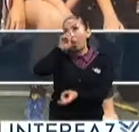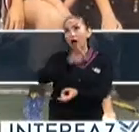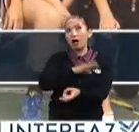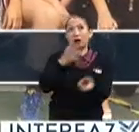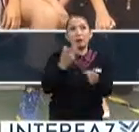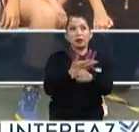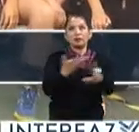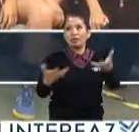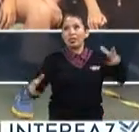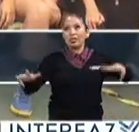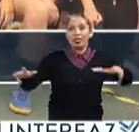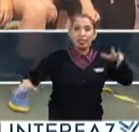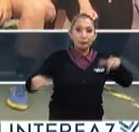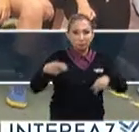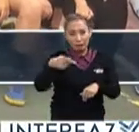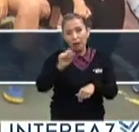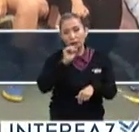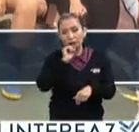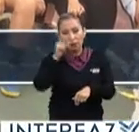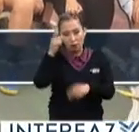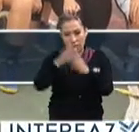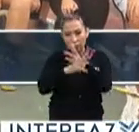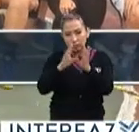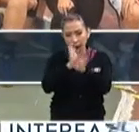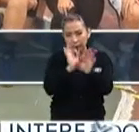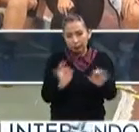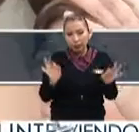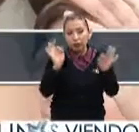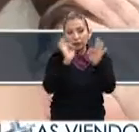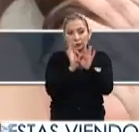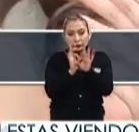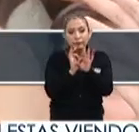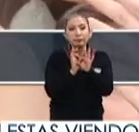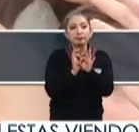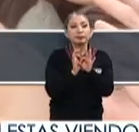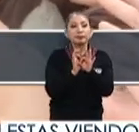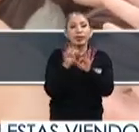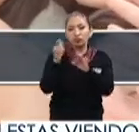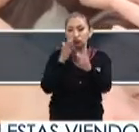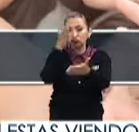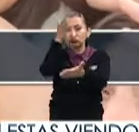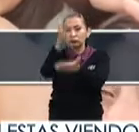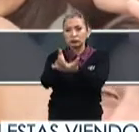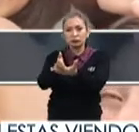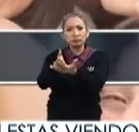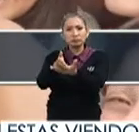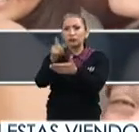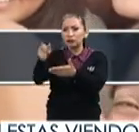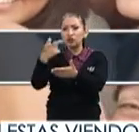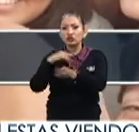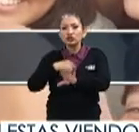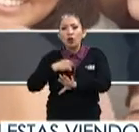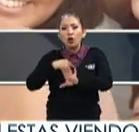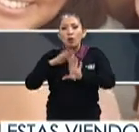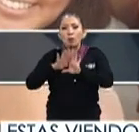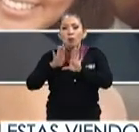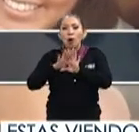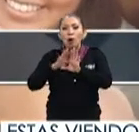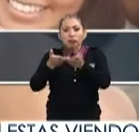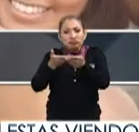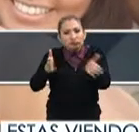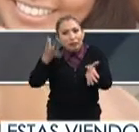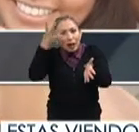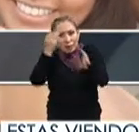de qué hago aquí. Pero también algo muy importante es de que llego y doy como que esa pauta